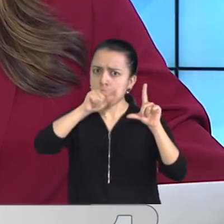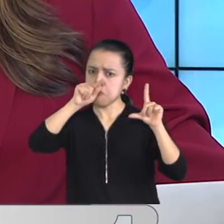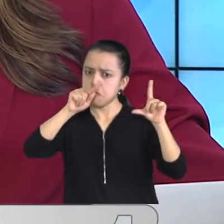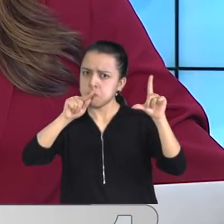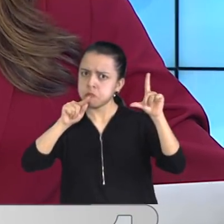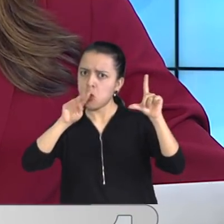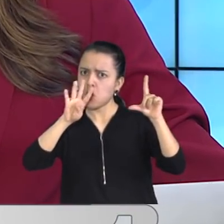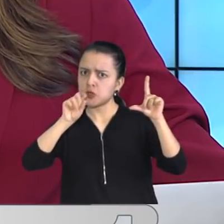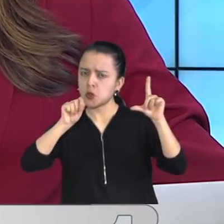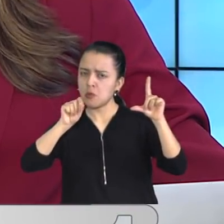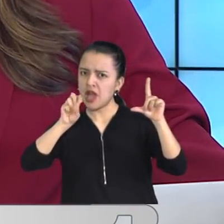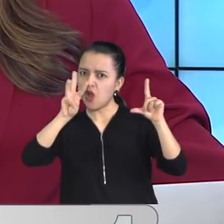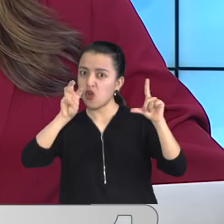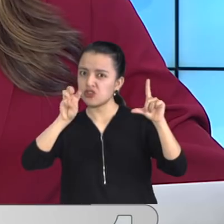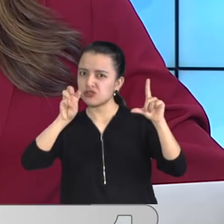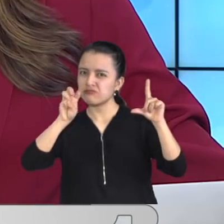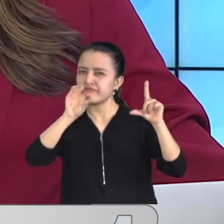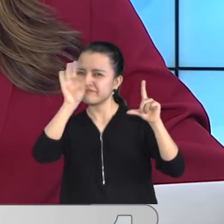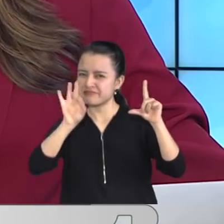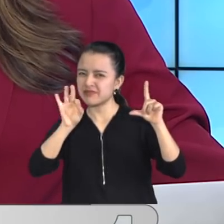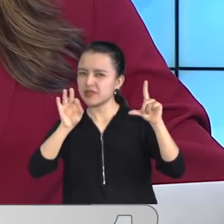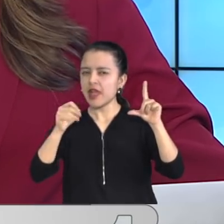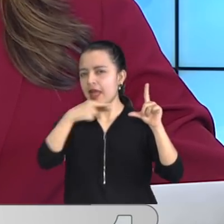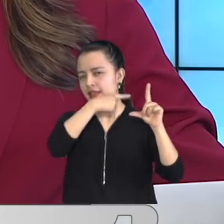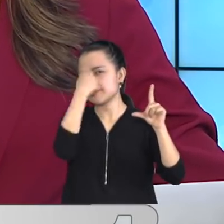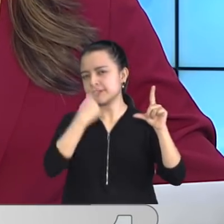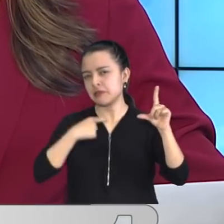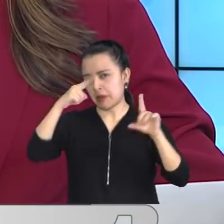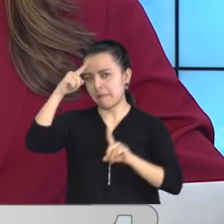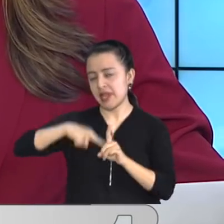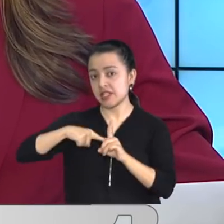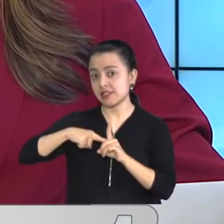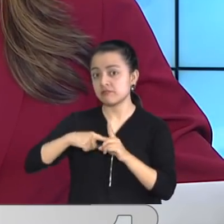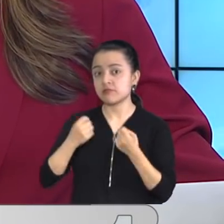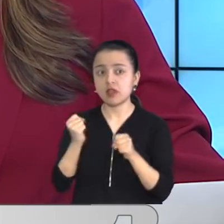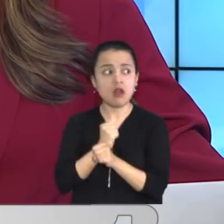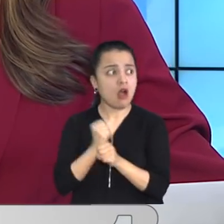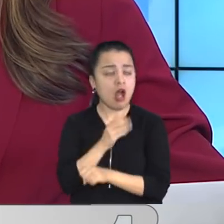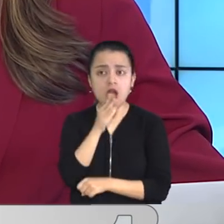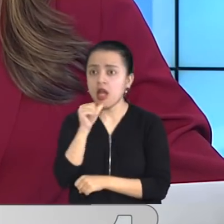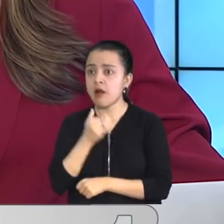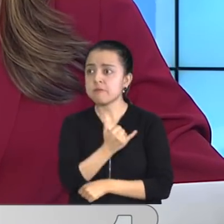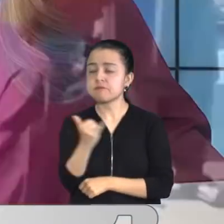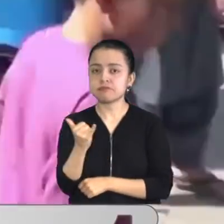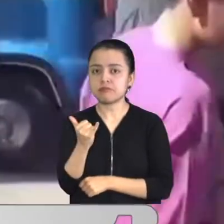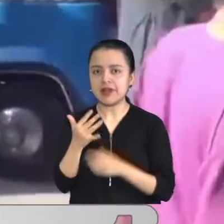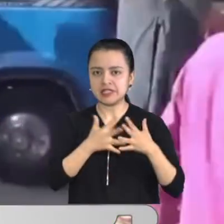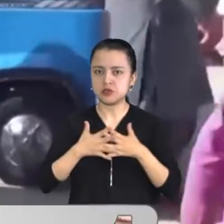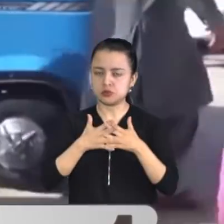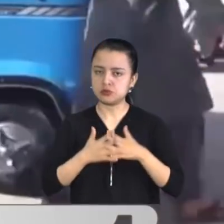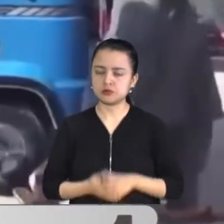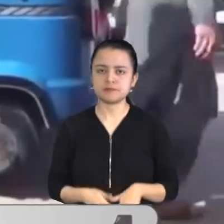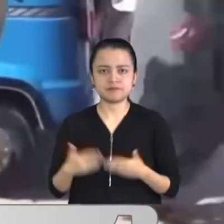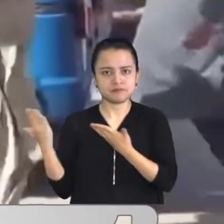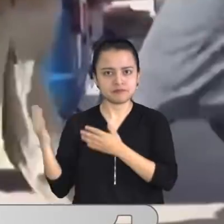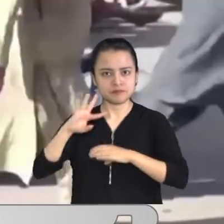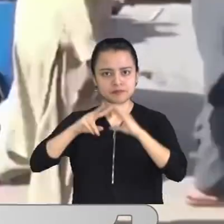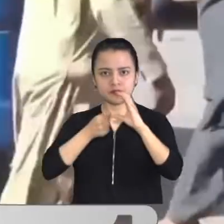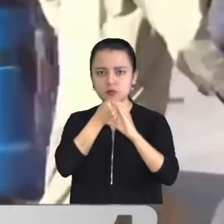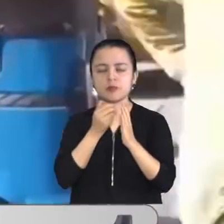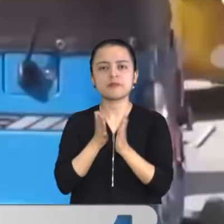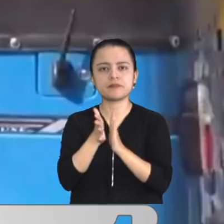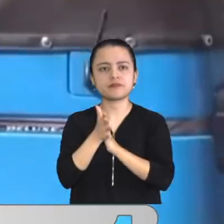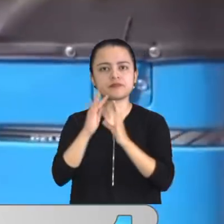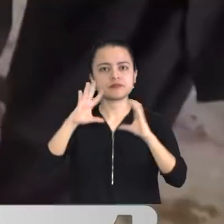el 4,8% en septiembre. Las noticias del mundo en Noticentro 1 CMI. Un atentado a